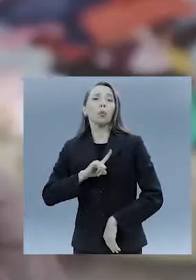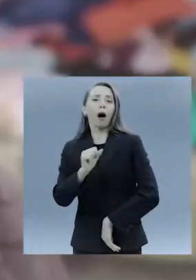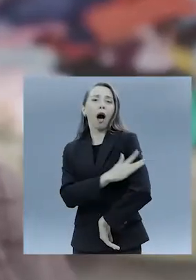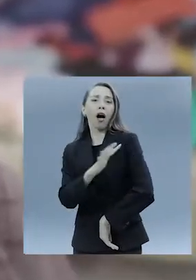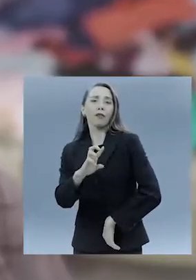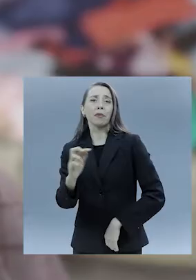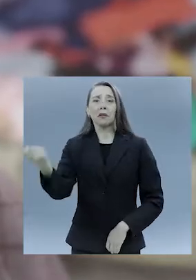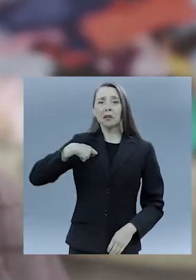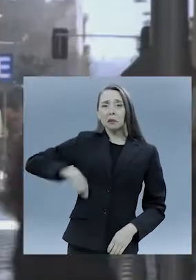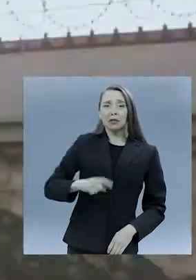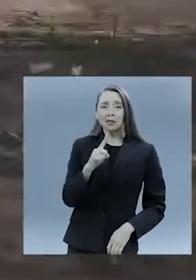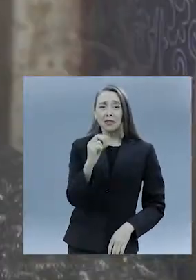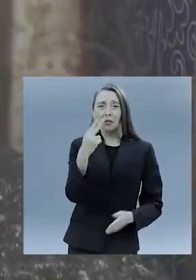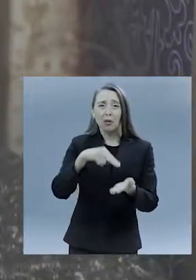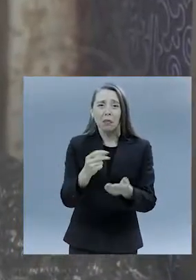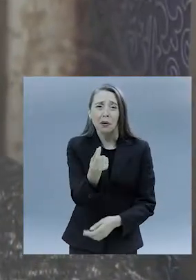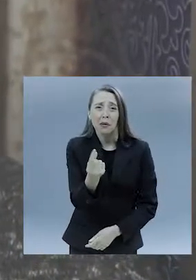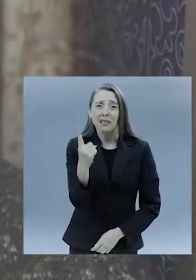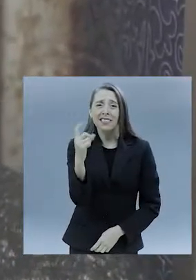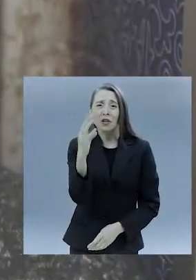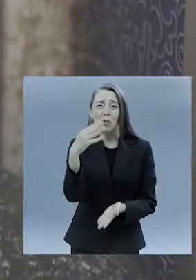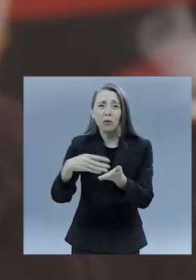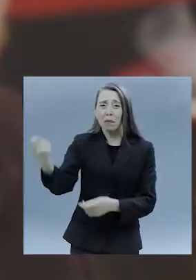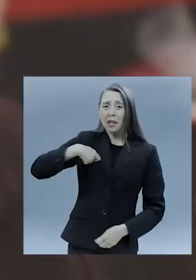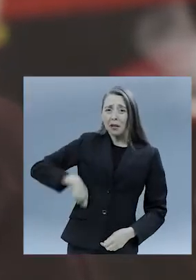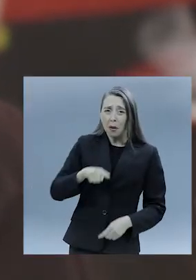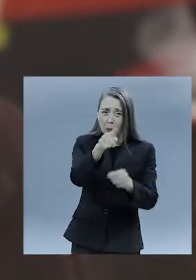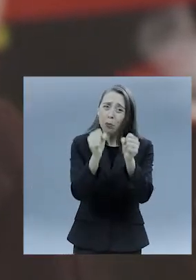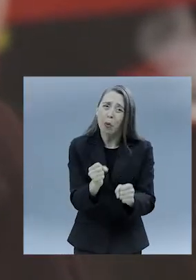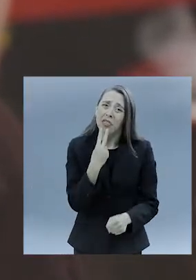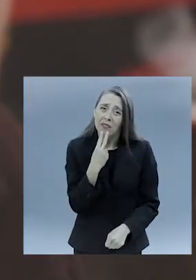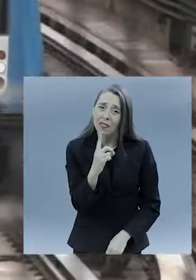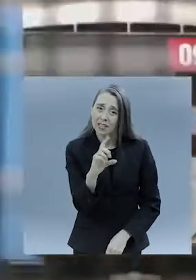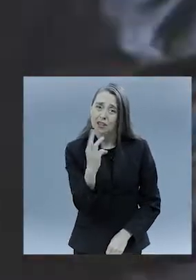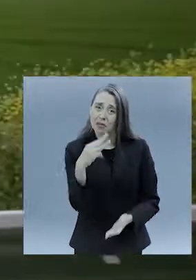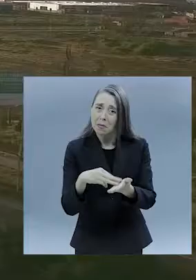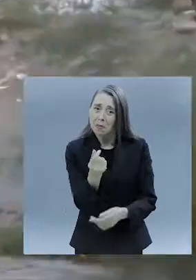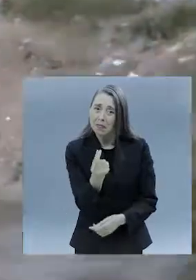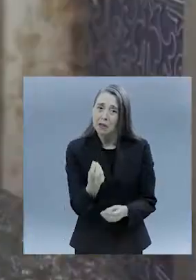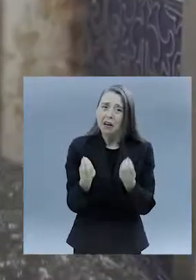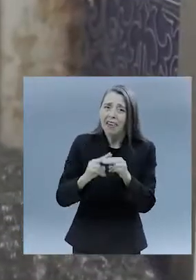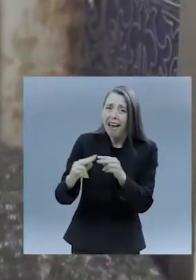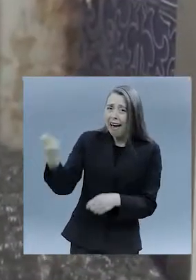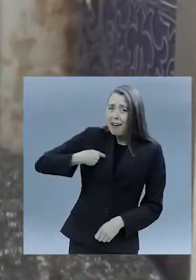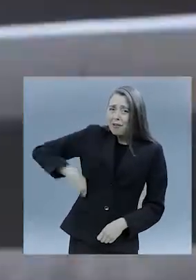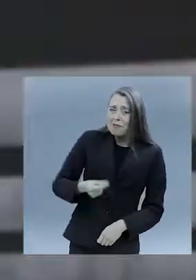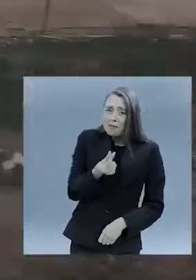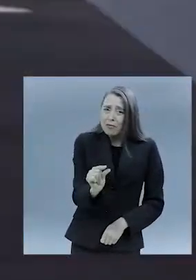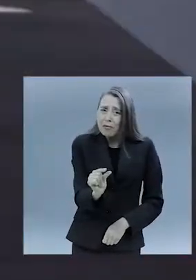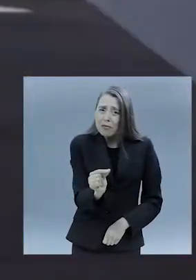De 102 mil pesos. 104 mil pesos. Te vive con 103 mil pesos. Te vive con 103 mil pesos. ¿Qué hago con